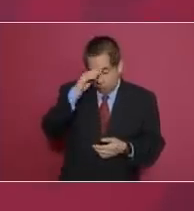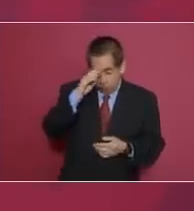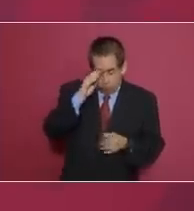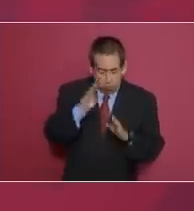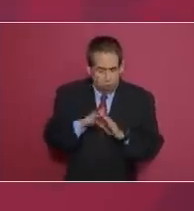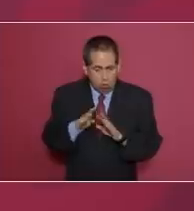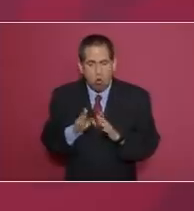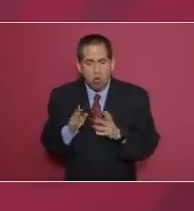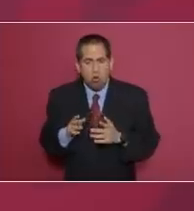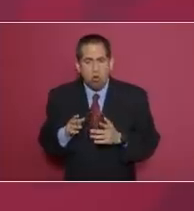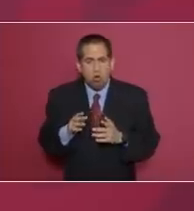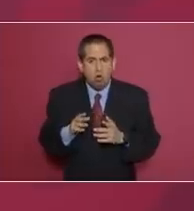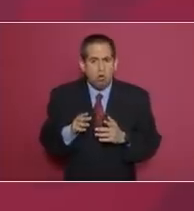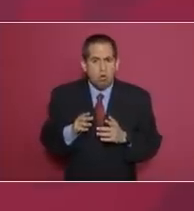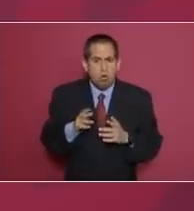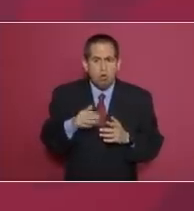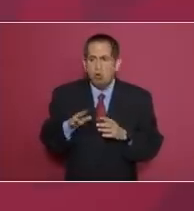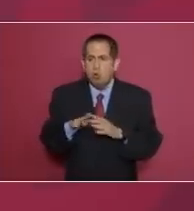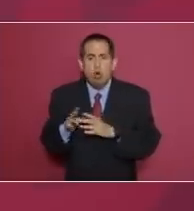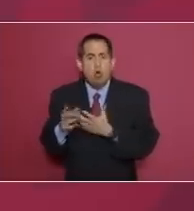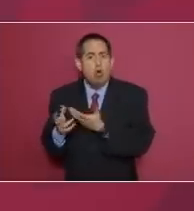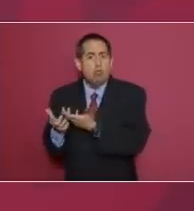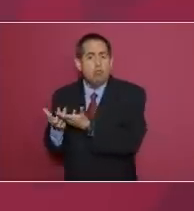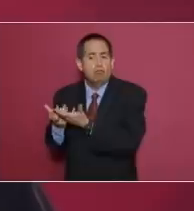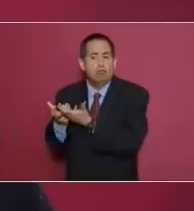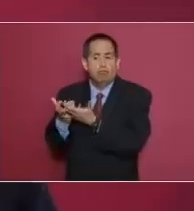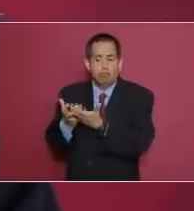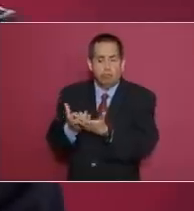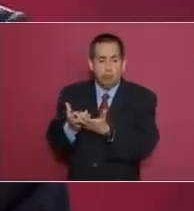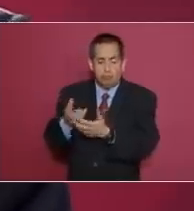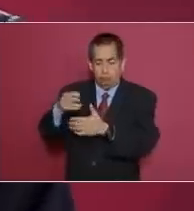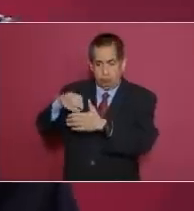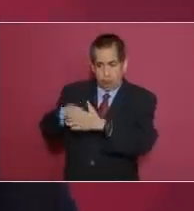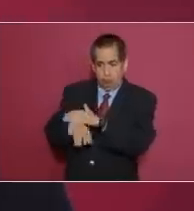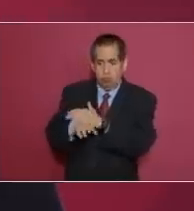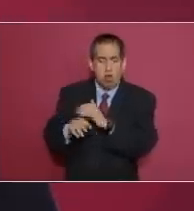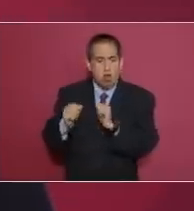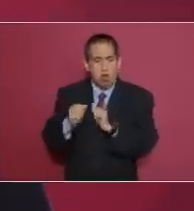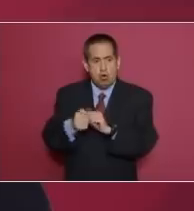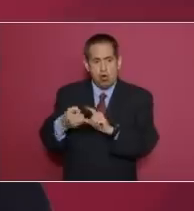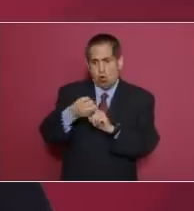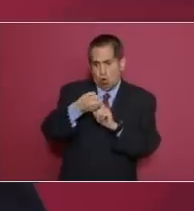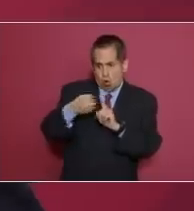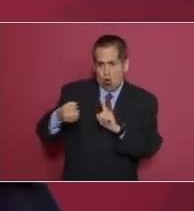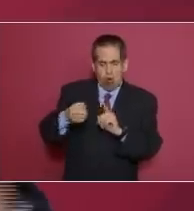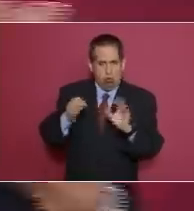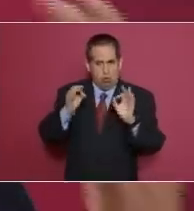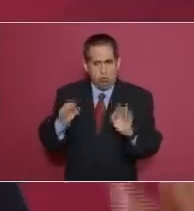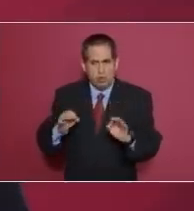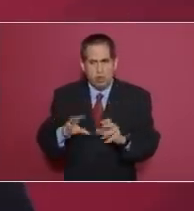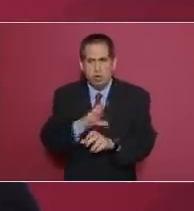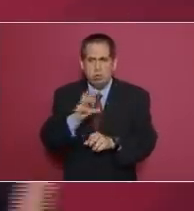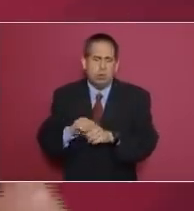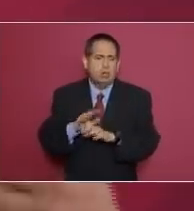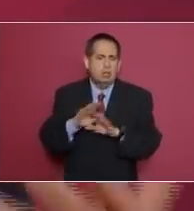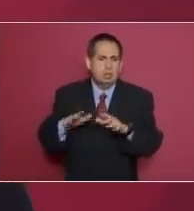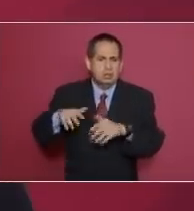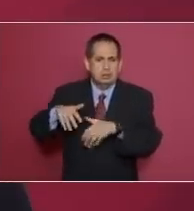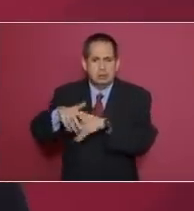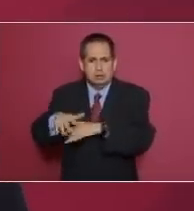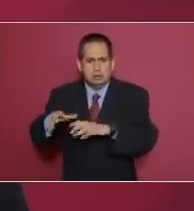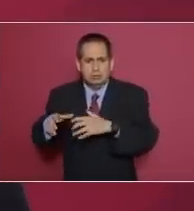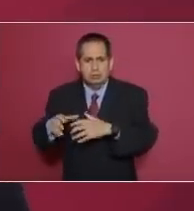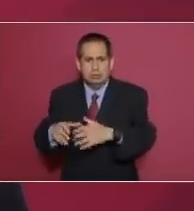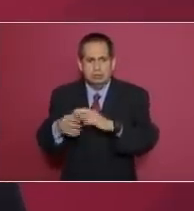buscando que el flujo migratorio se dé de manera ordenada. Todo esto de las caravanas y